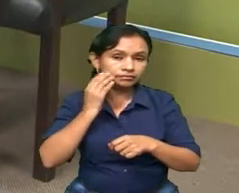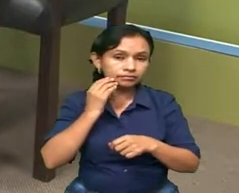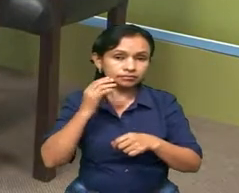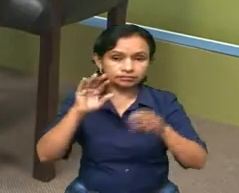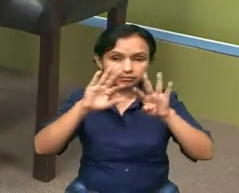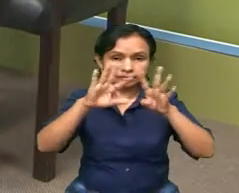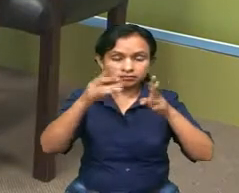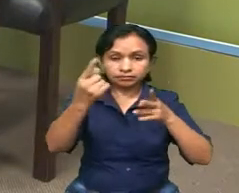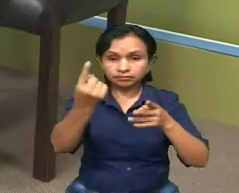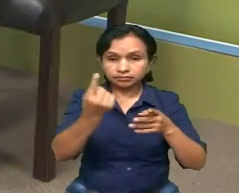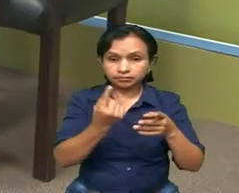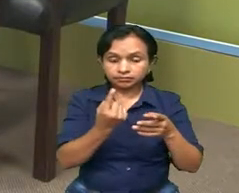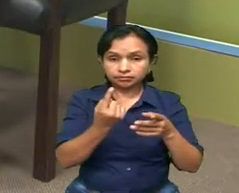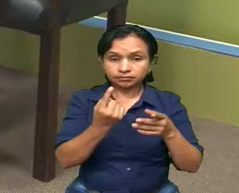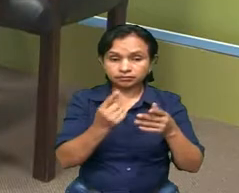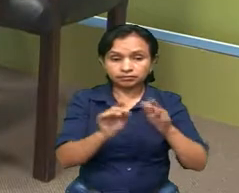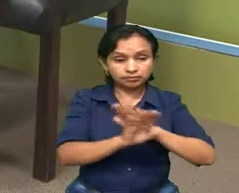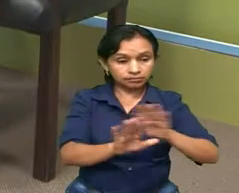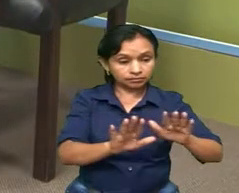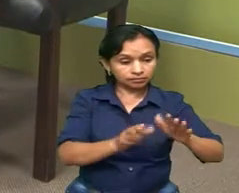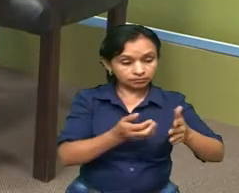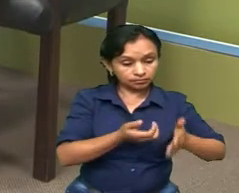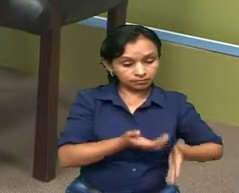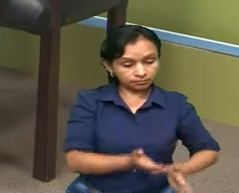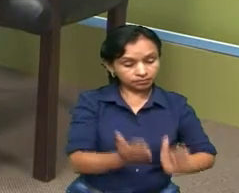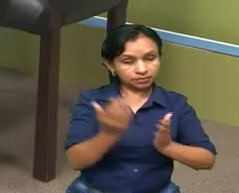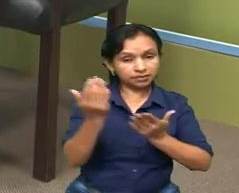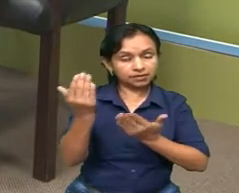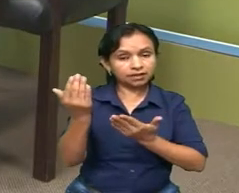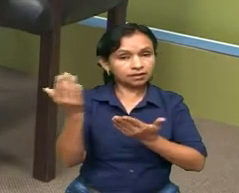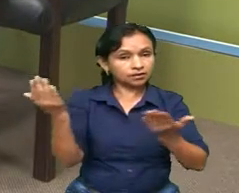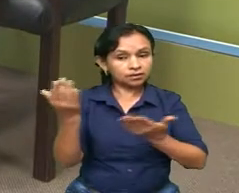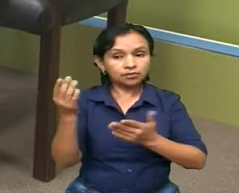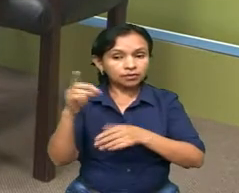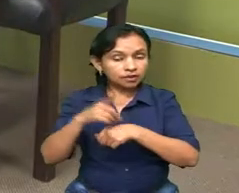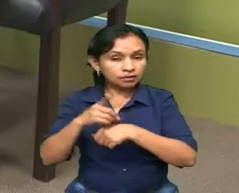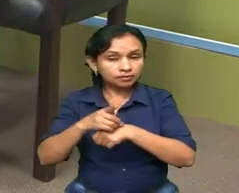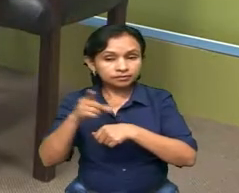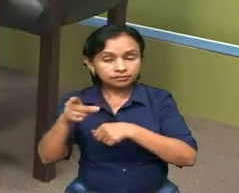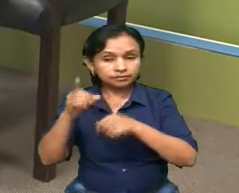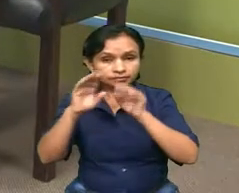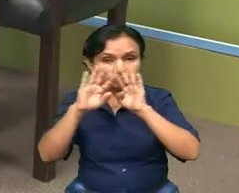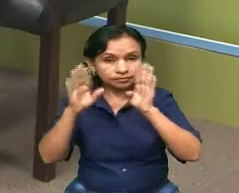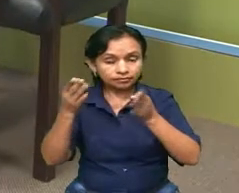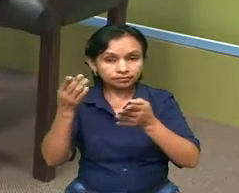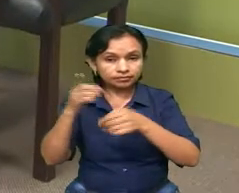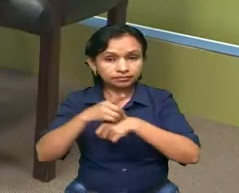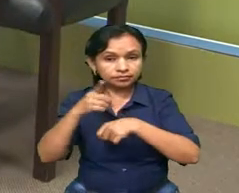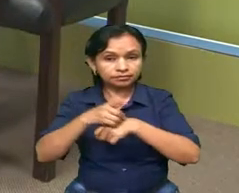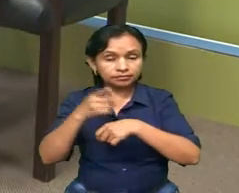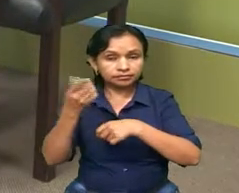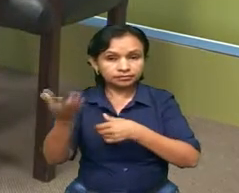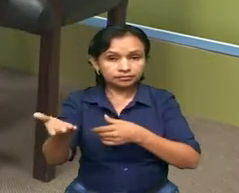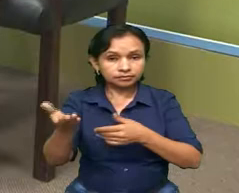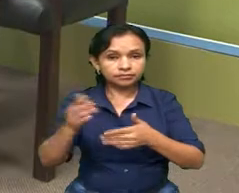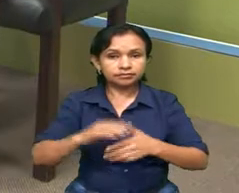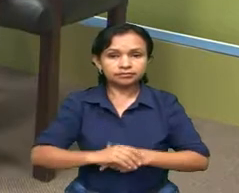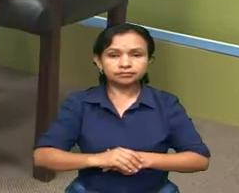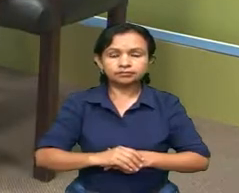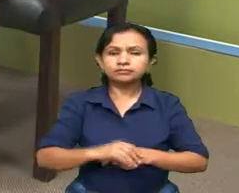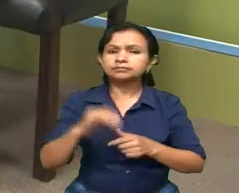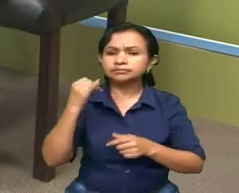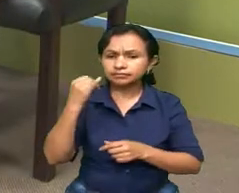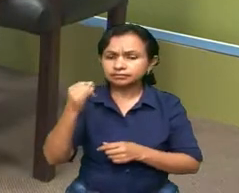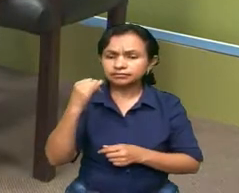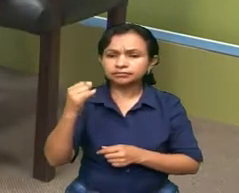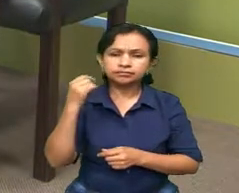las mujeres después de haber dado a luz a la consulta con una nutricionista, en este caso con usted? Sí, siempre